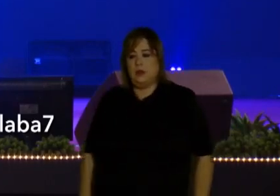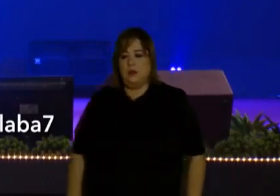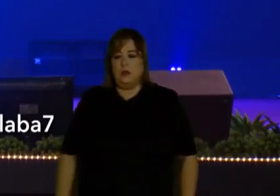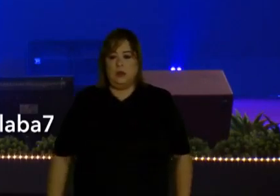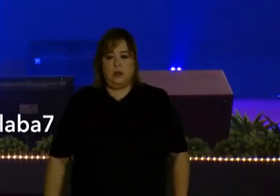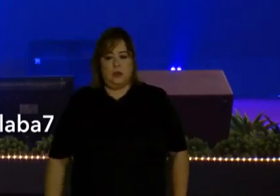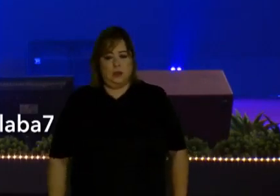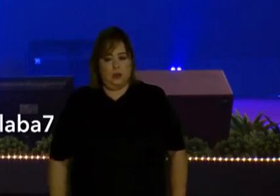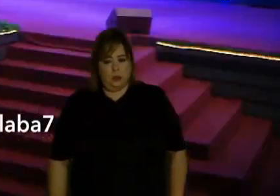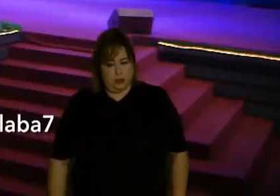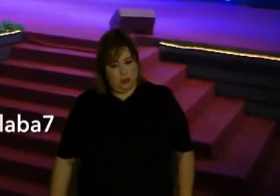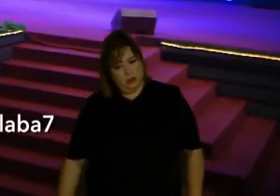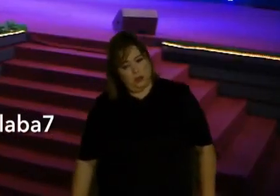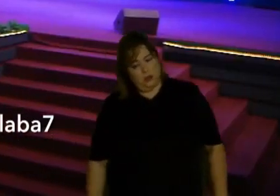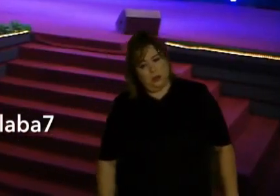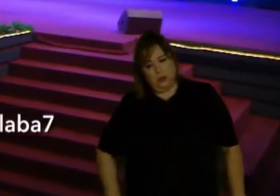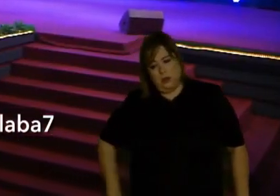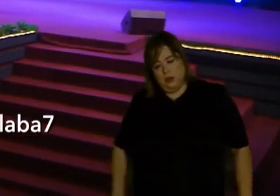¿Me sigue?